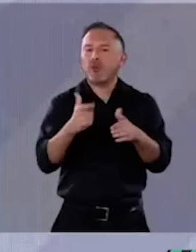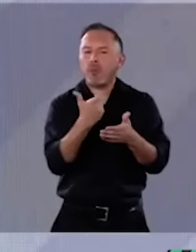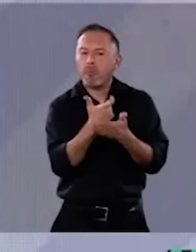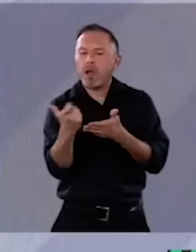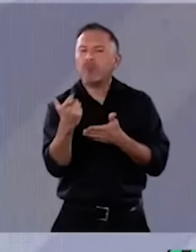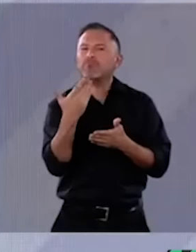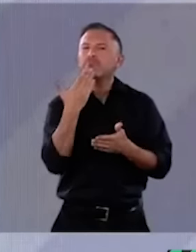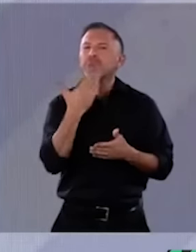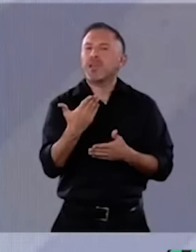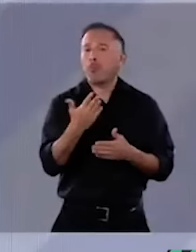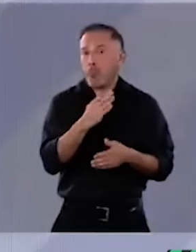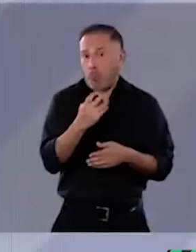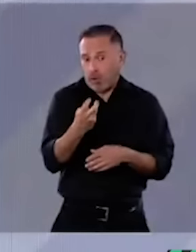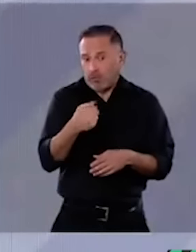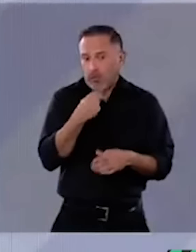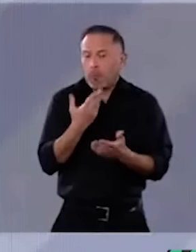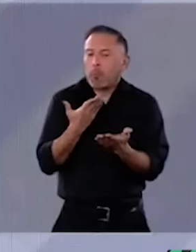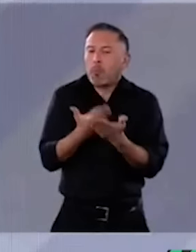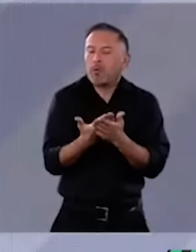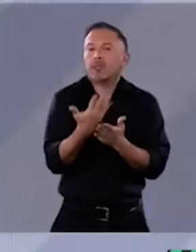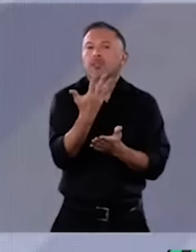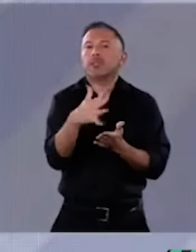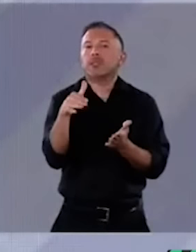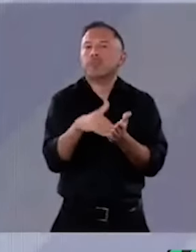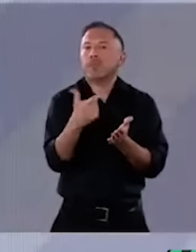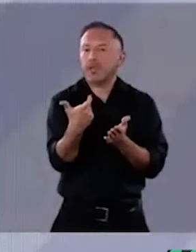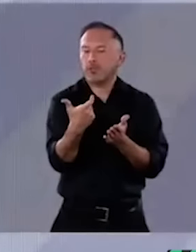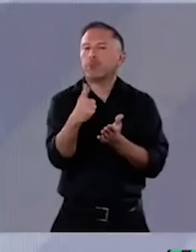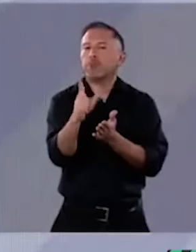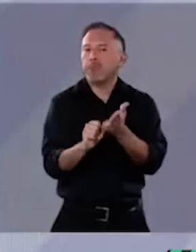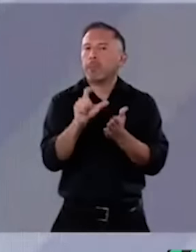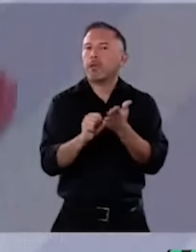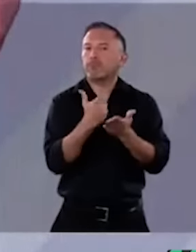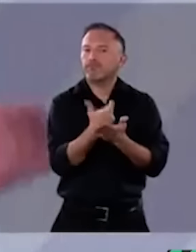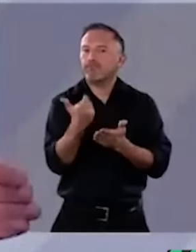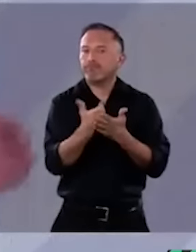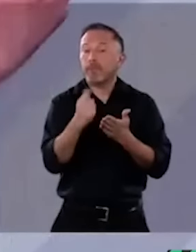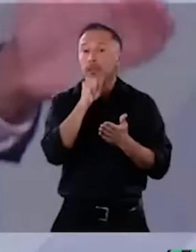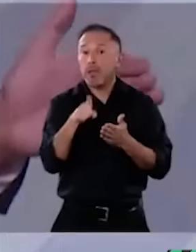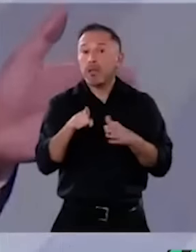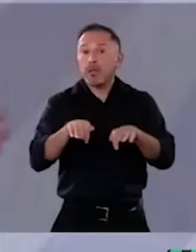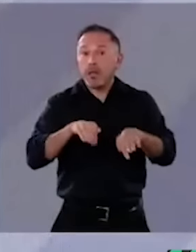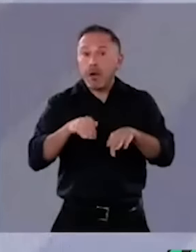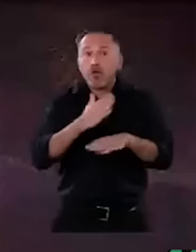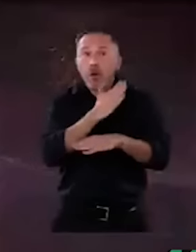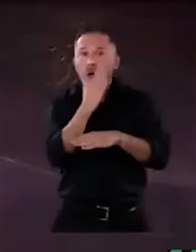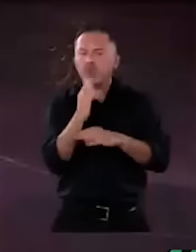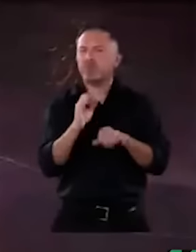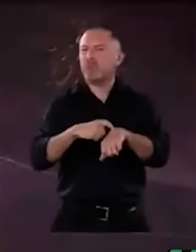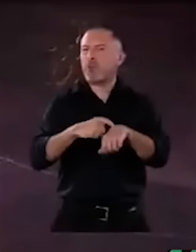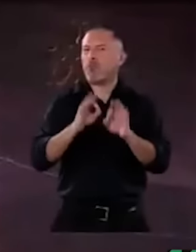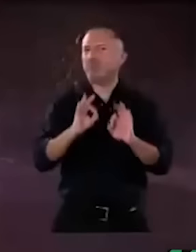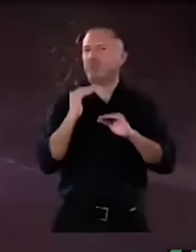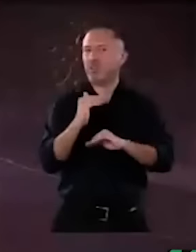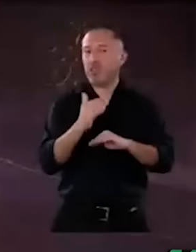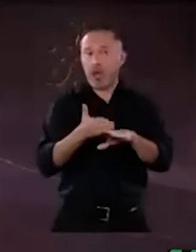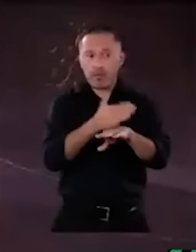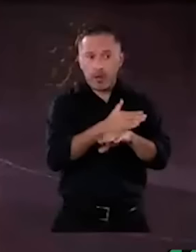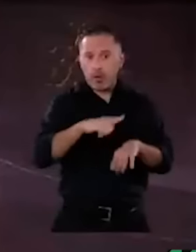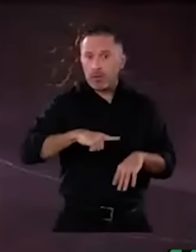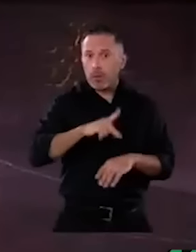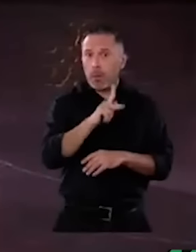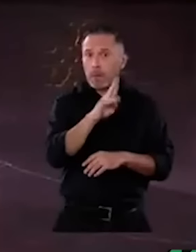mínimo de 10 mil pesos mensuales y además de una jornada laboral digna que ni el PRIAN ni el Morena han querido aprobar en el Congreso